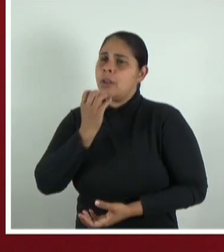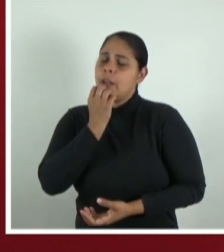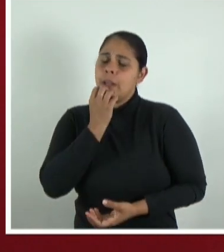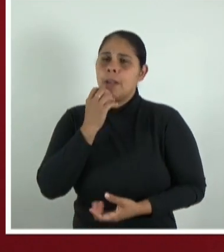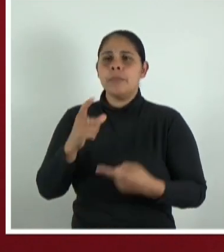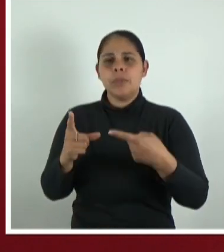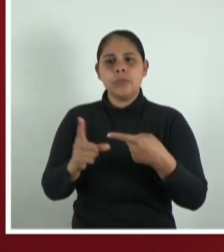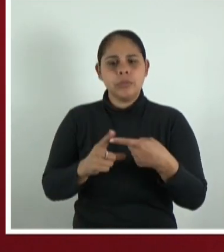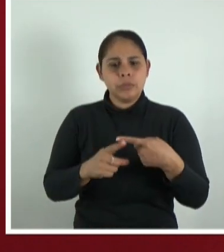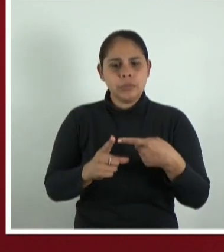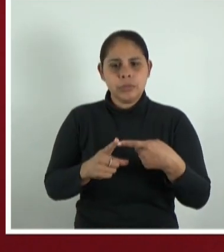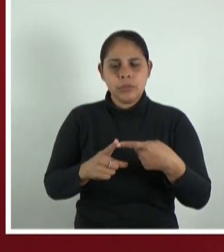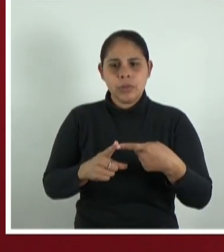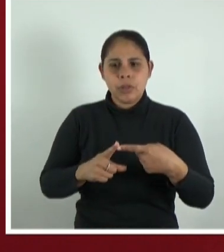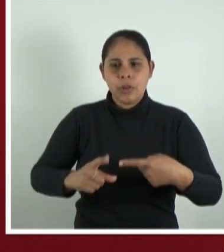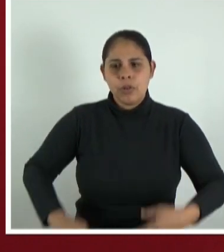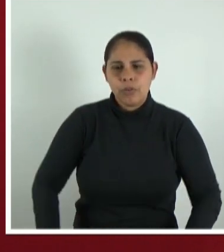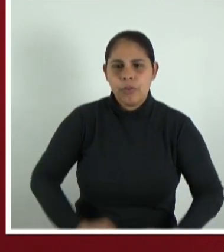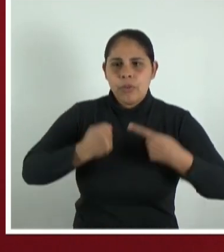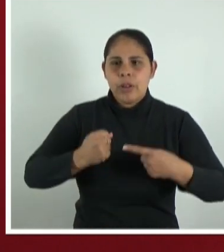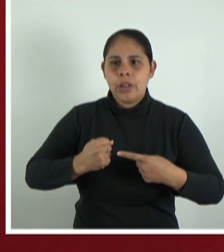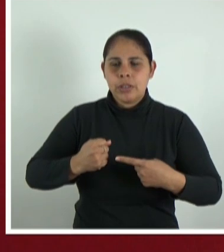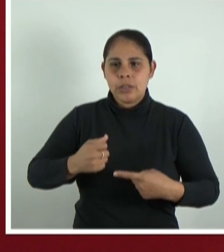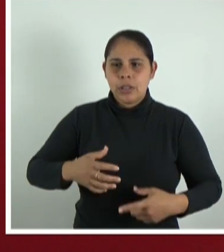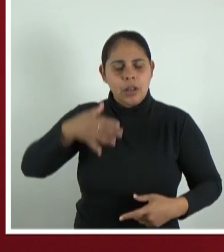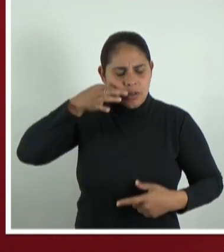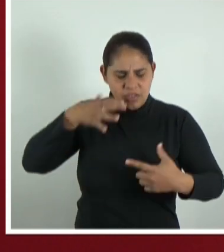Kratos, la fuerza de la resurrección.